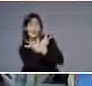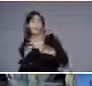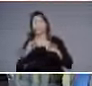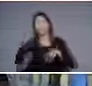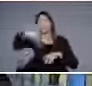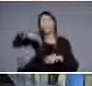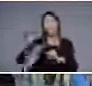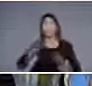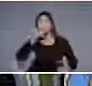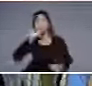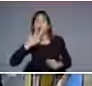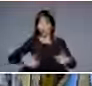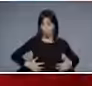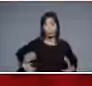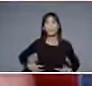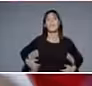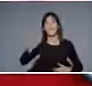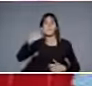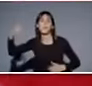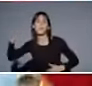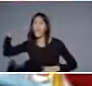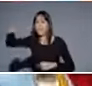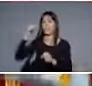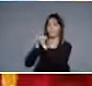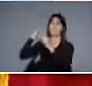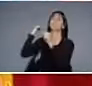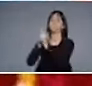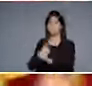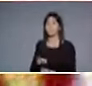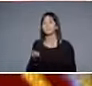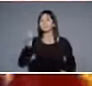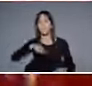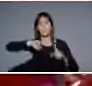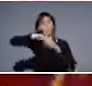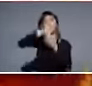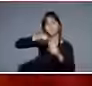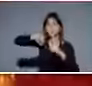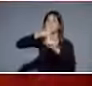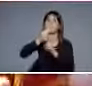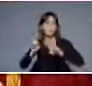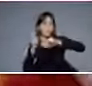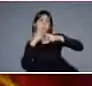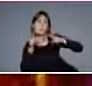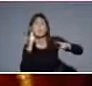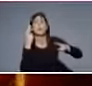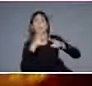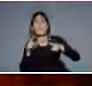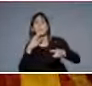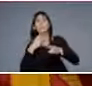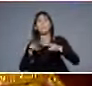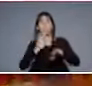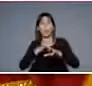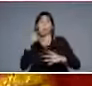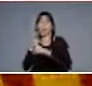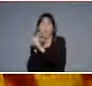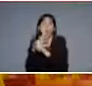a tomar. Está el escrache con un político y los sigo para